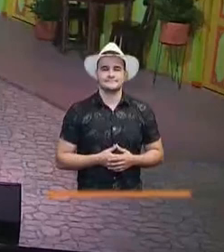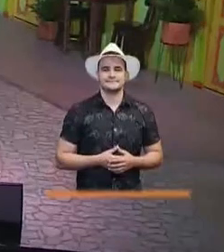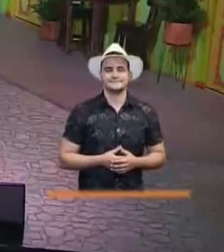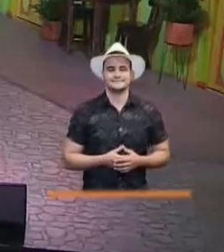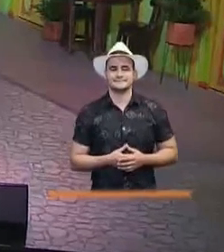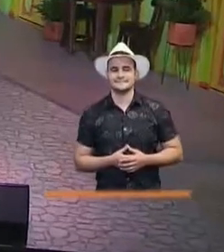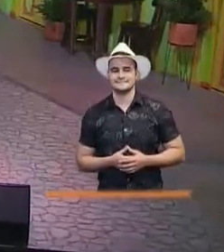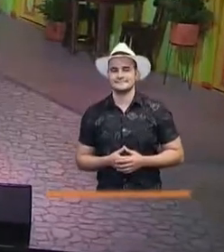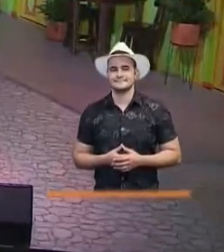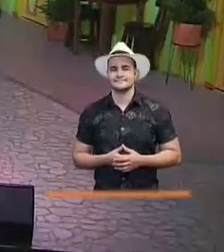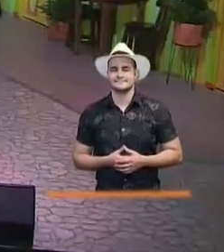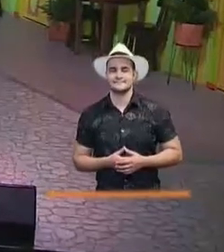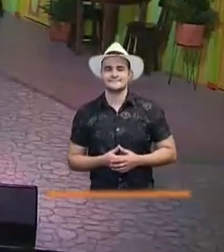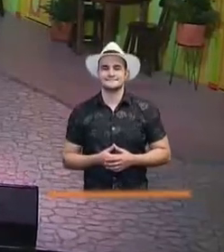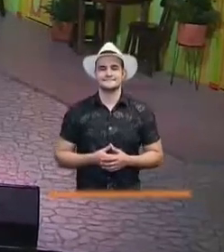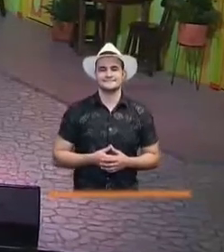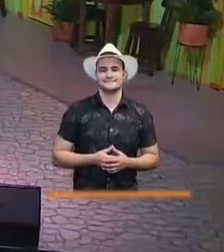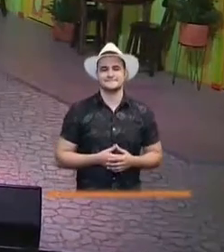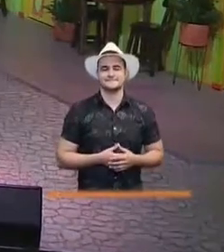Vale.